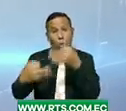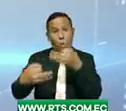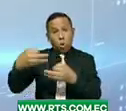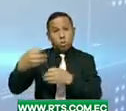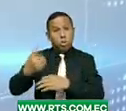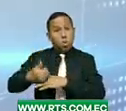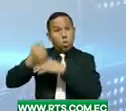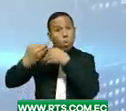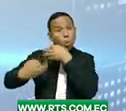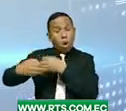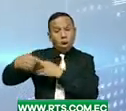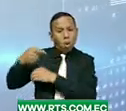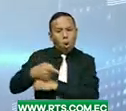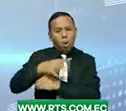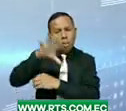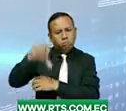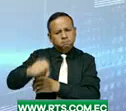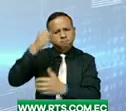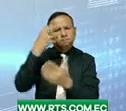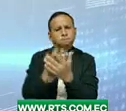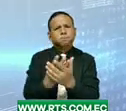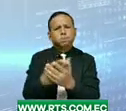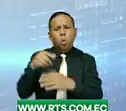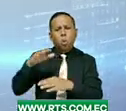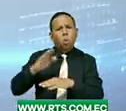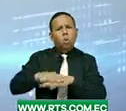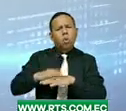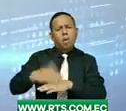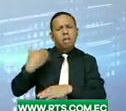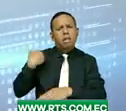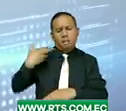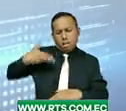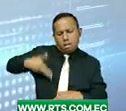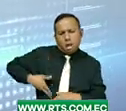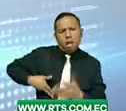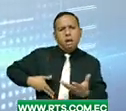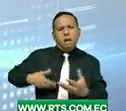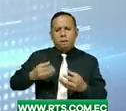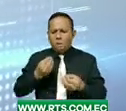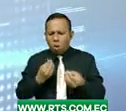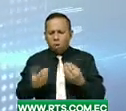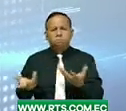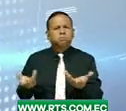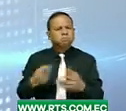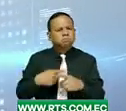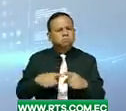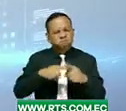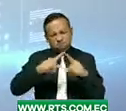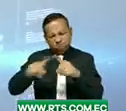prisión preventiva por tenencia ilegal de armas, municiones y explosivos y su traslado a la